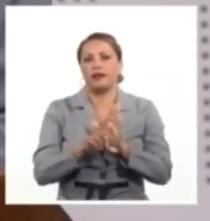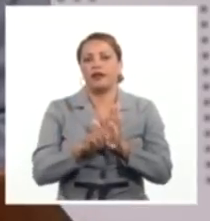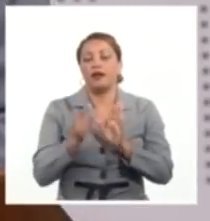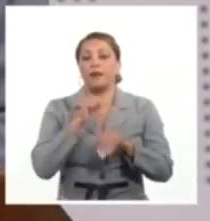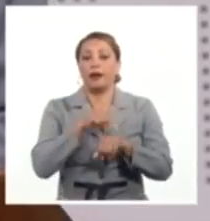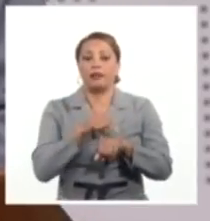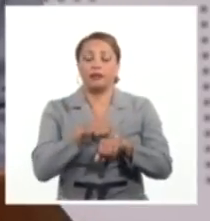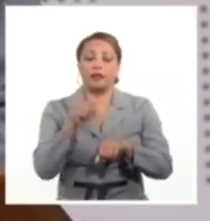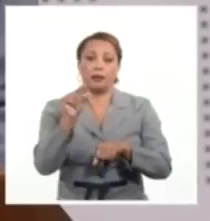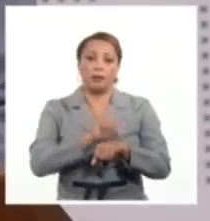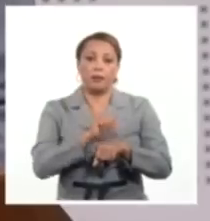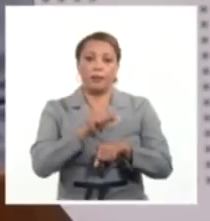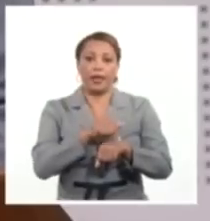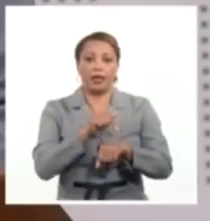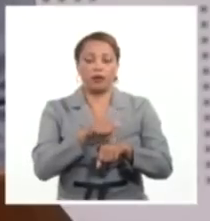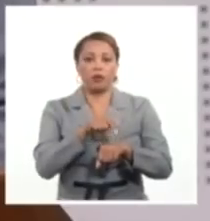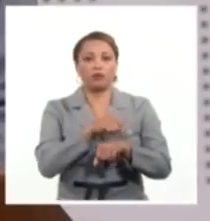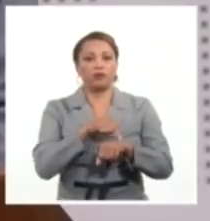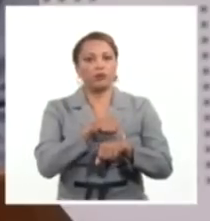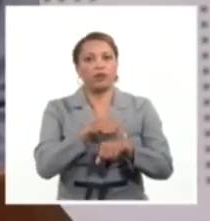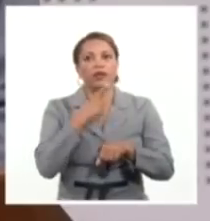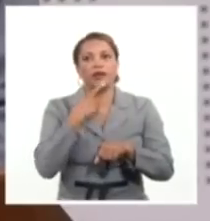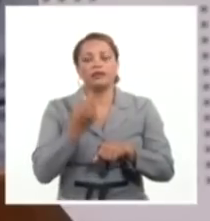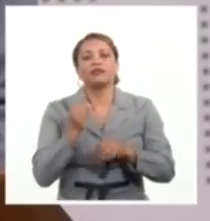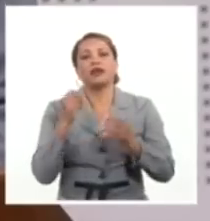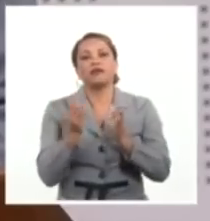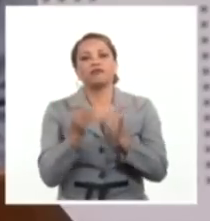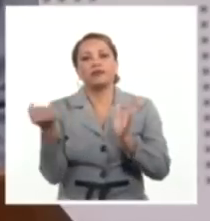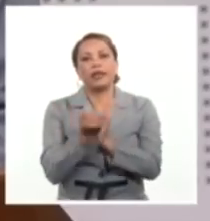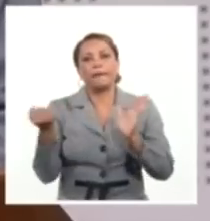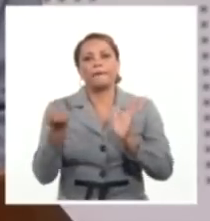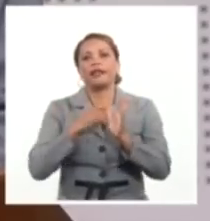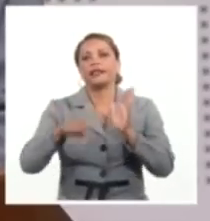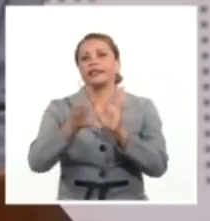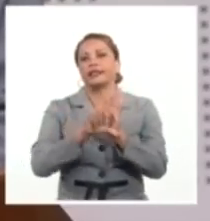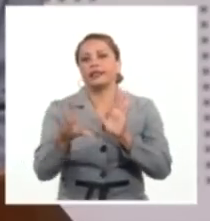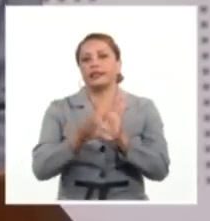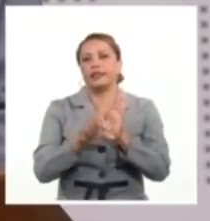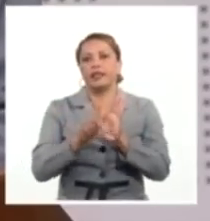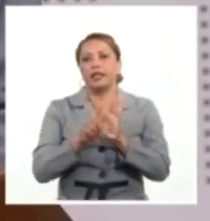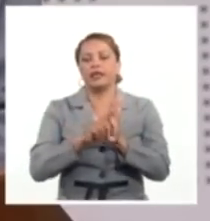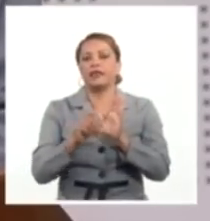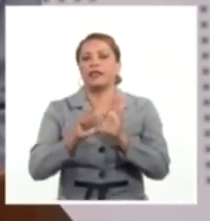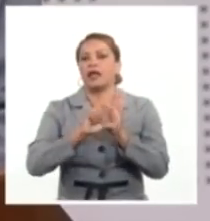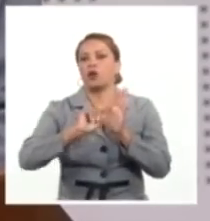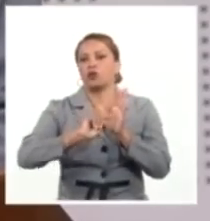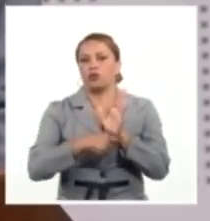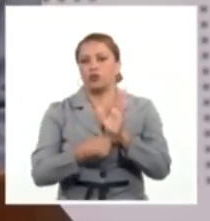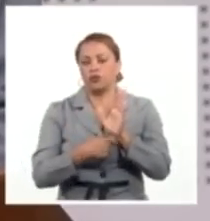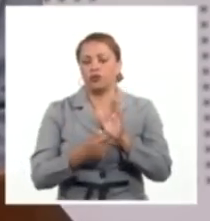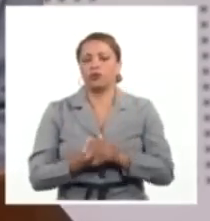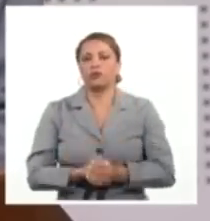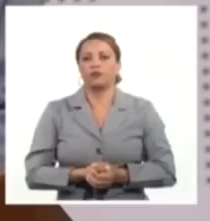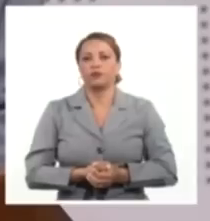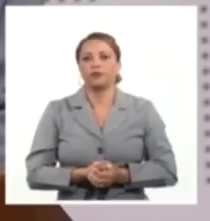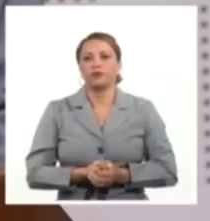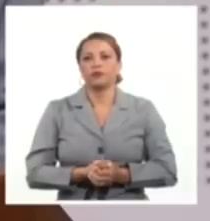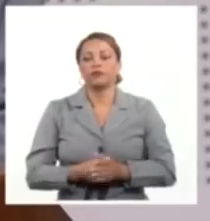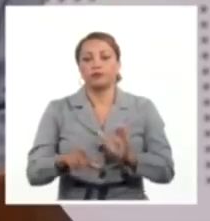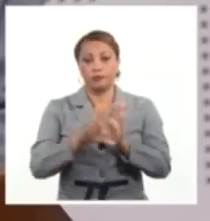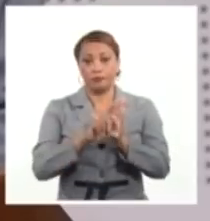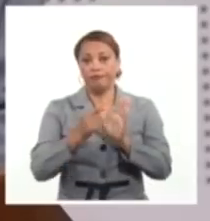menor tiempo posible se promulguen las leyes que desarrollan los contenidos de la Constitución. Esta